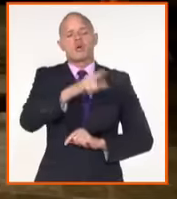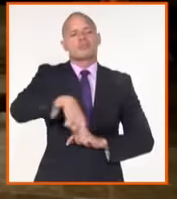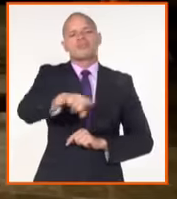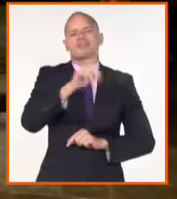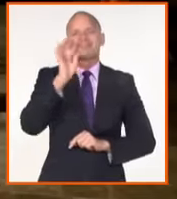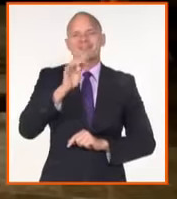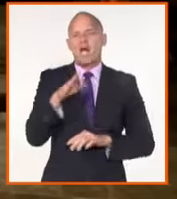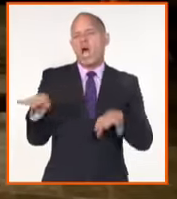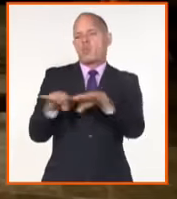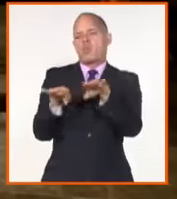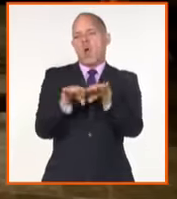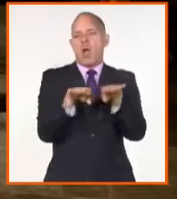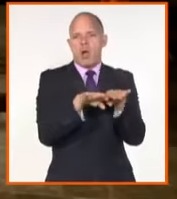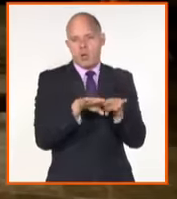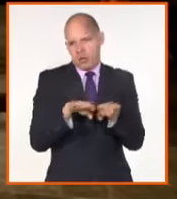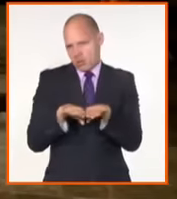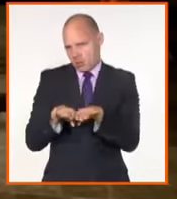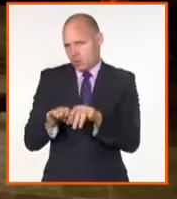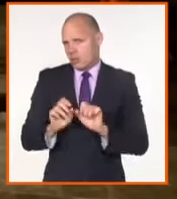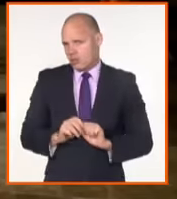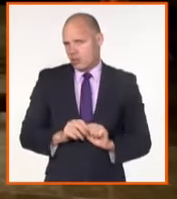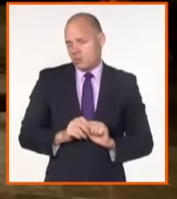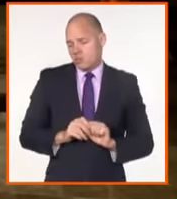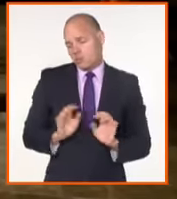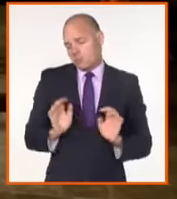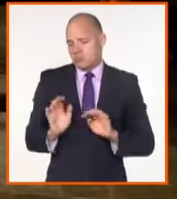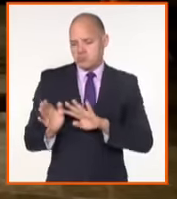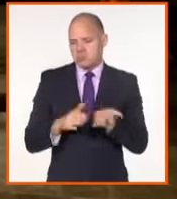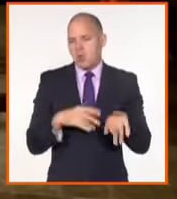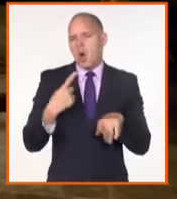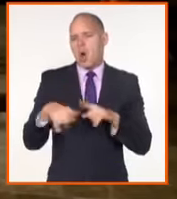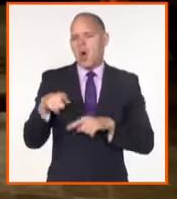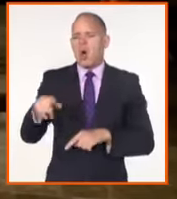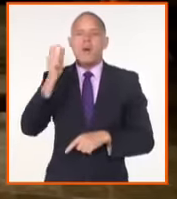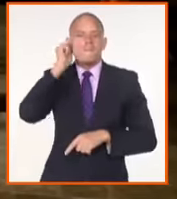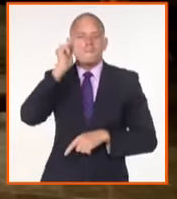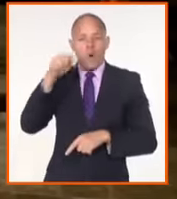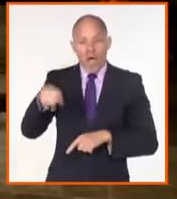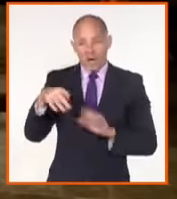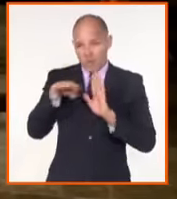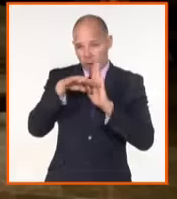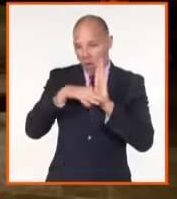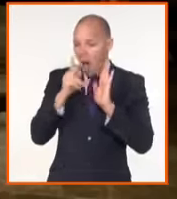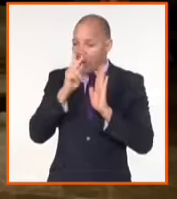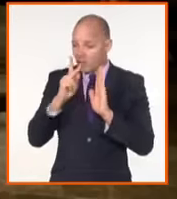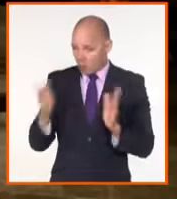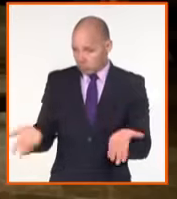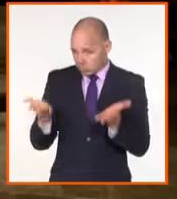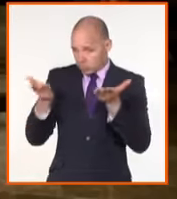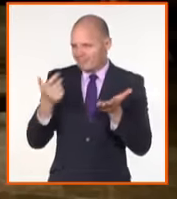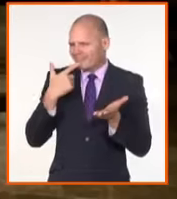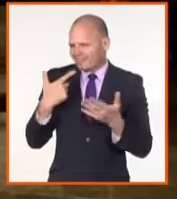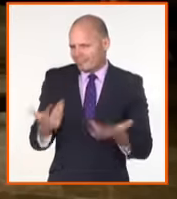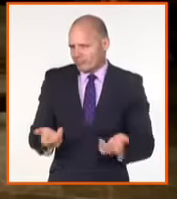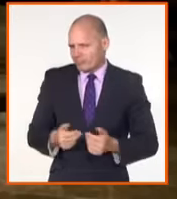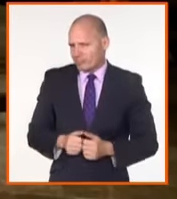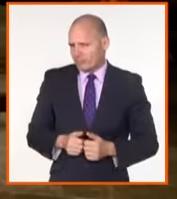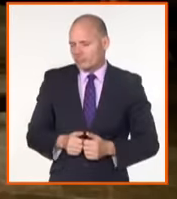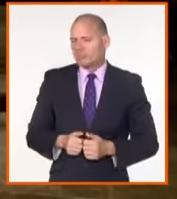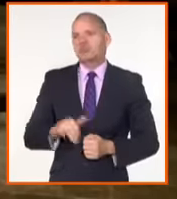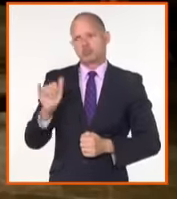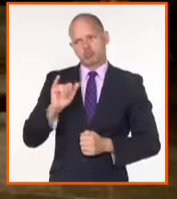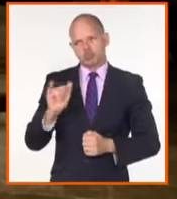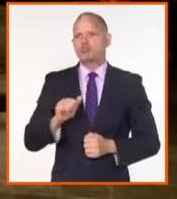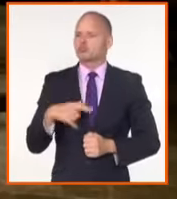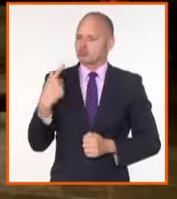desde esas posiciones. En el caso del programa Avance de la Mujer, además de seguir incrementando las posibilidades de Avance de la Mujer, estamos